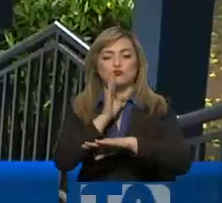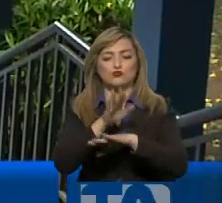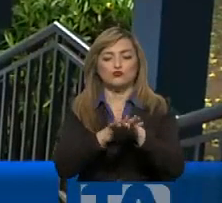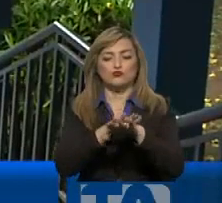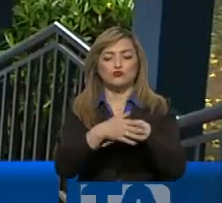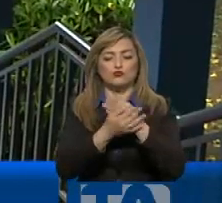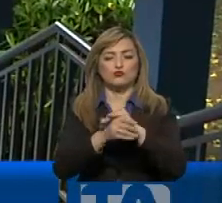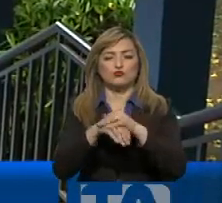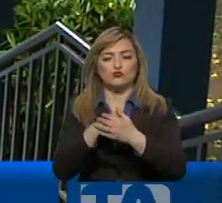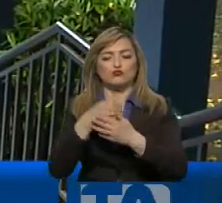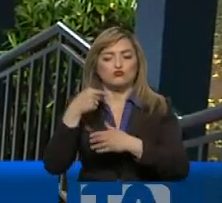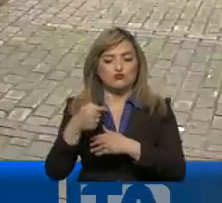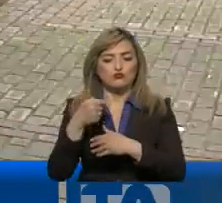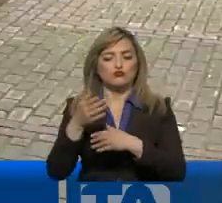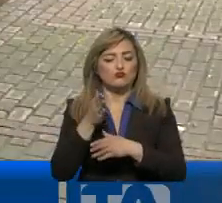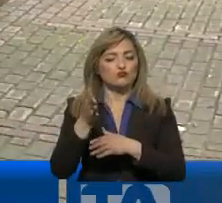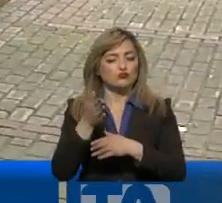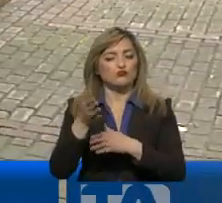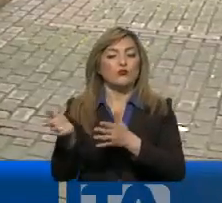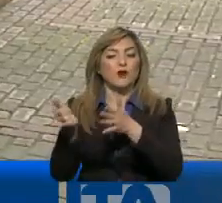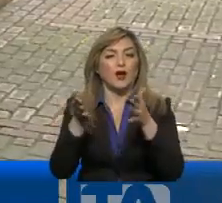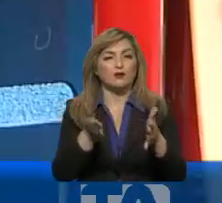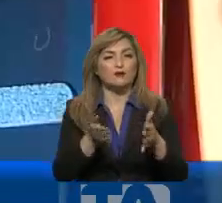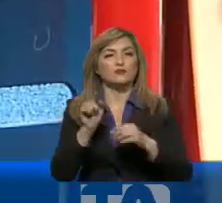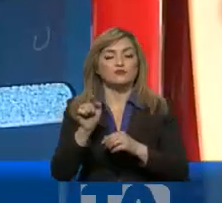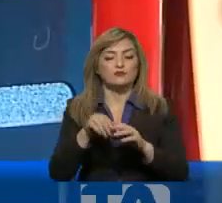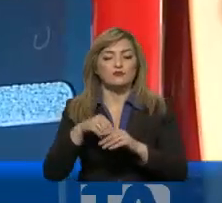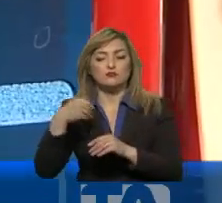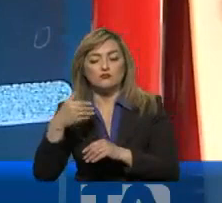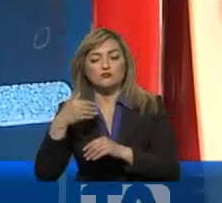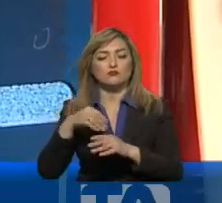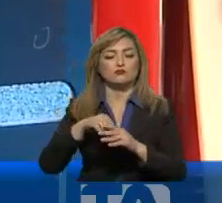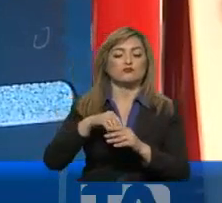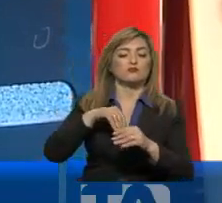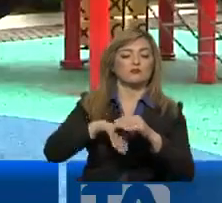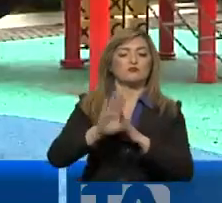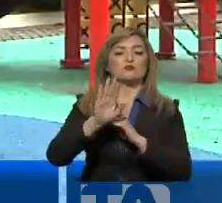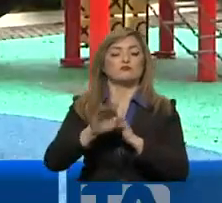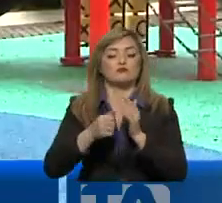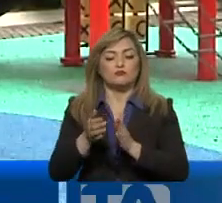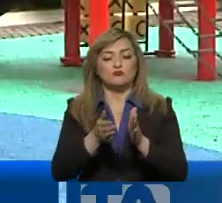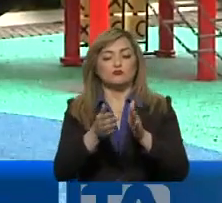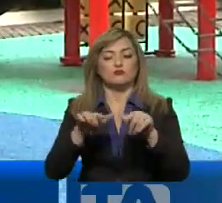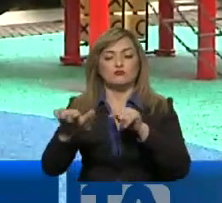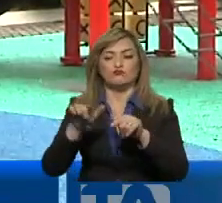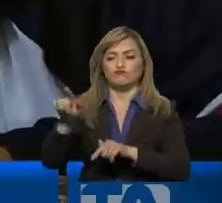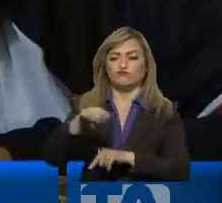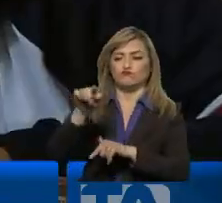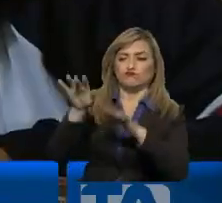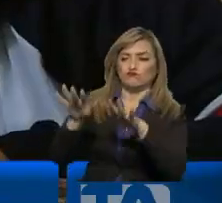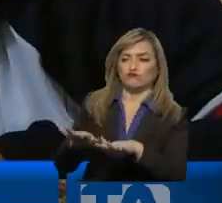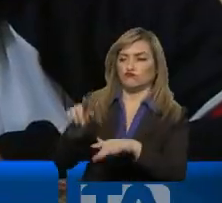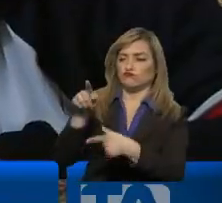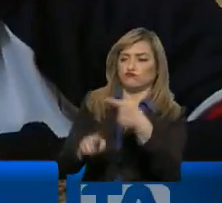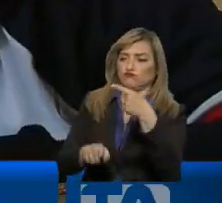manos. Están bien definidos los sitios de ingreso y salida de la institución y los espacios donde no pueden circular o permanecer. Cada uno porta